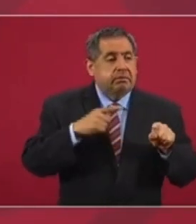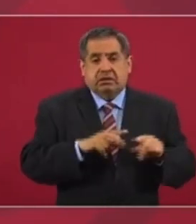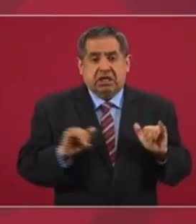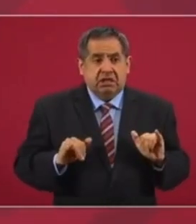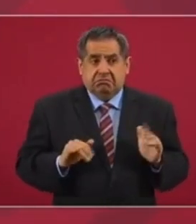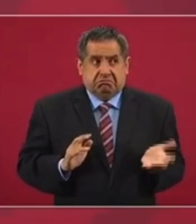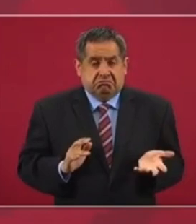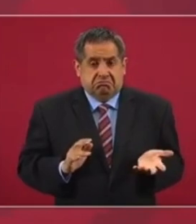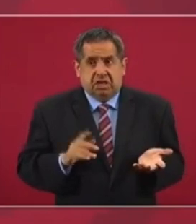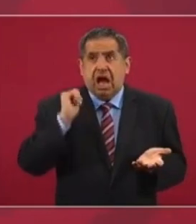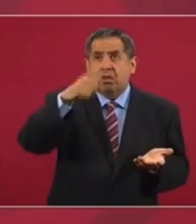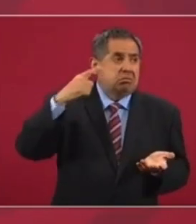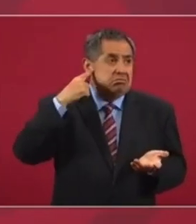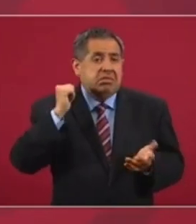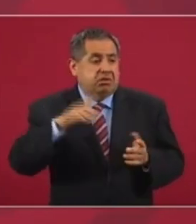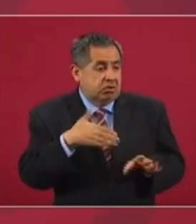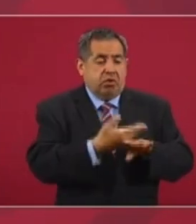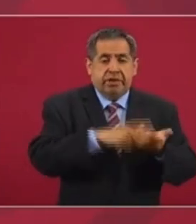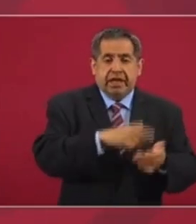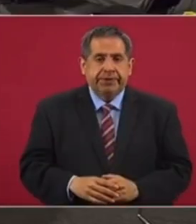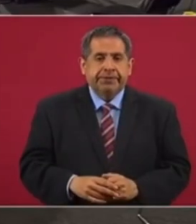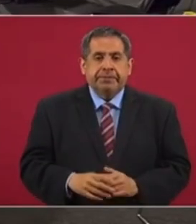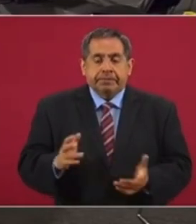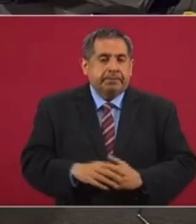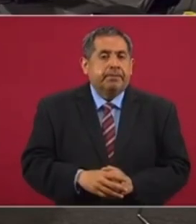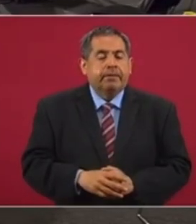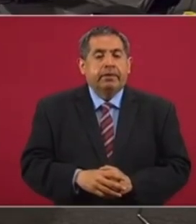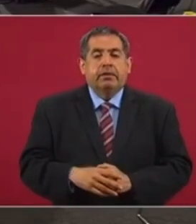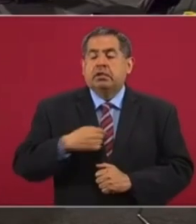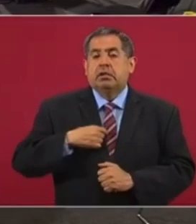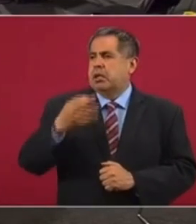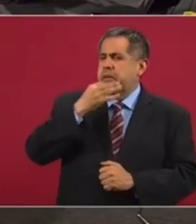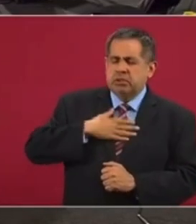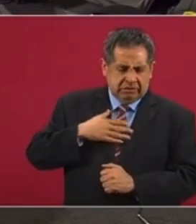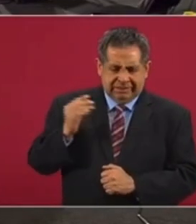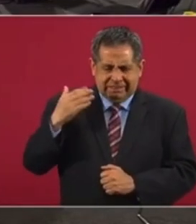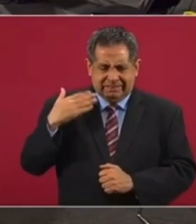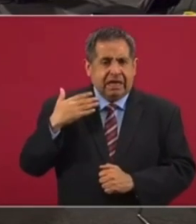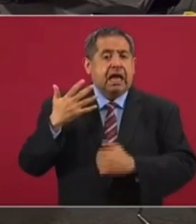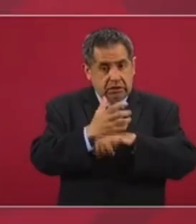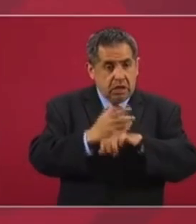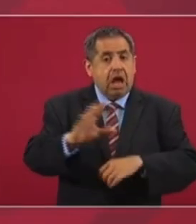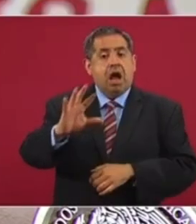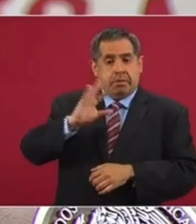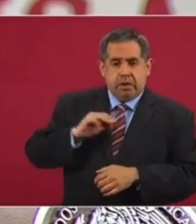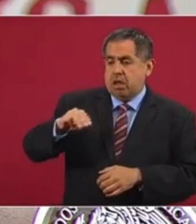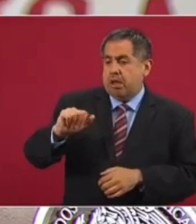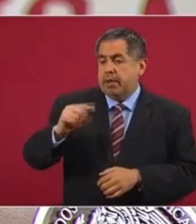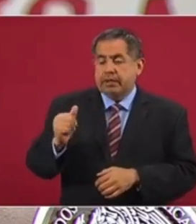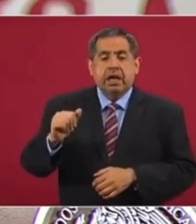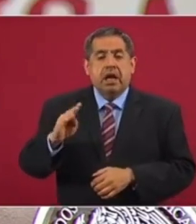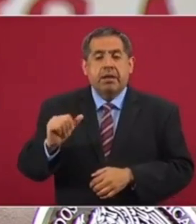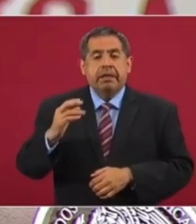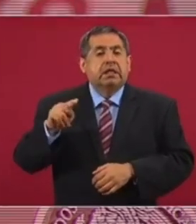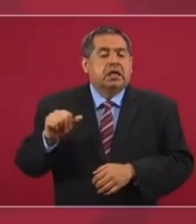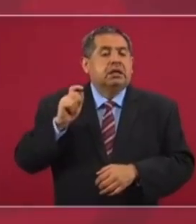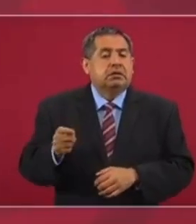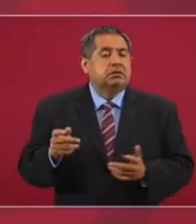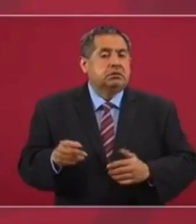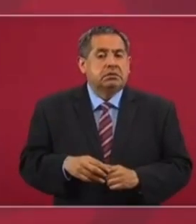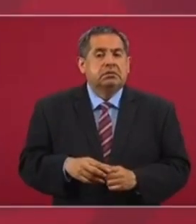ninguna institución en contra del general Cienfuegos. Me informó hace 15 días Marta Bárcena de que se